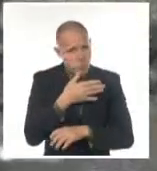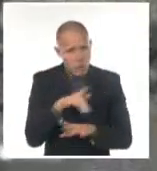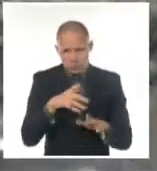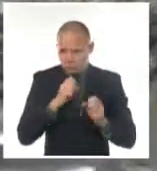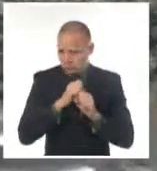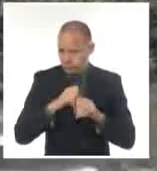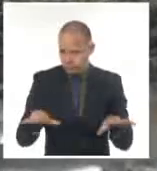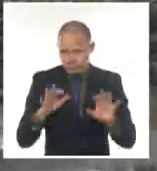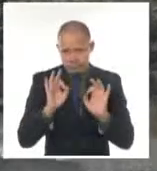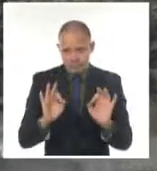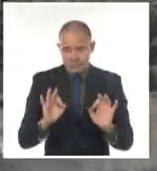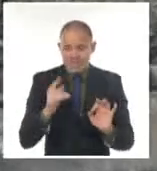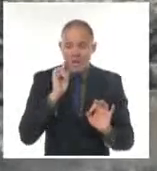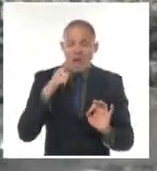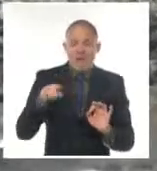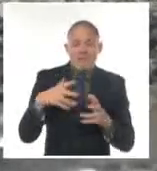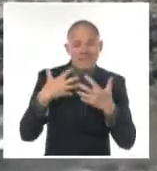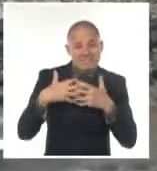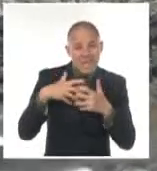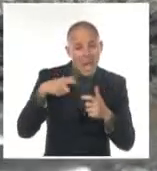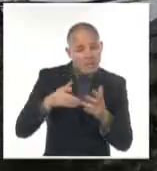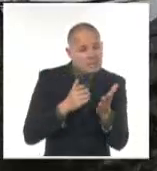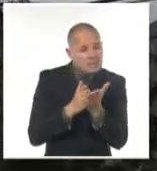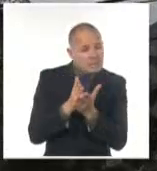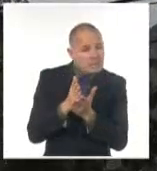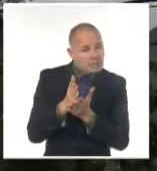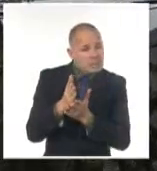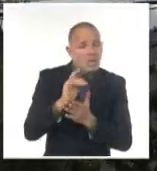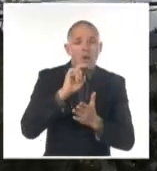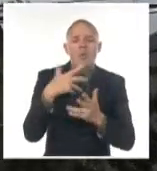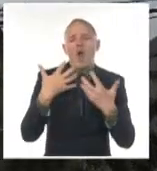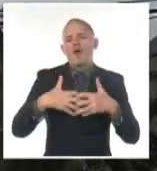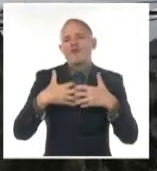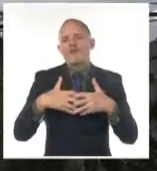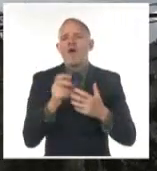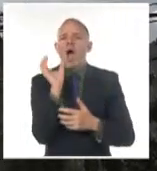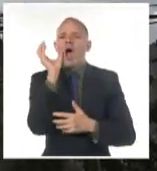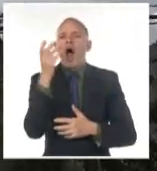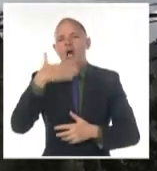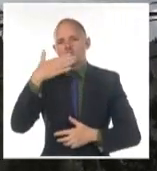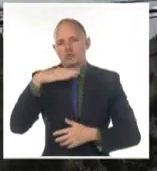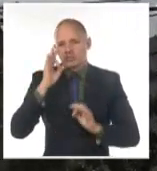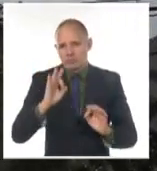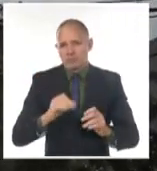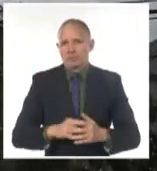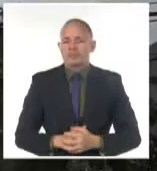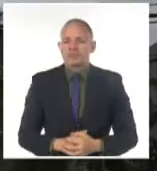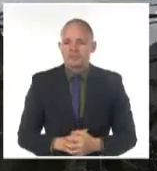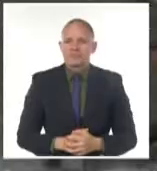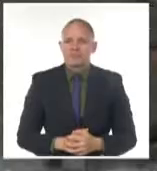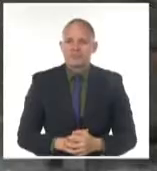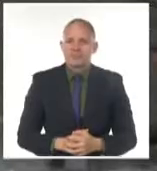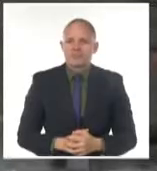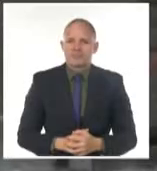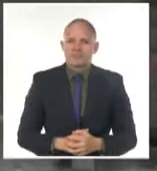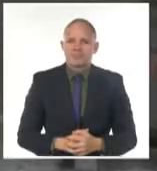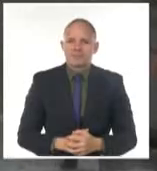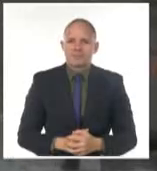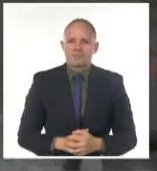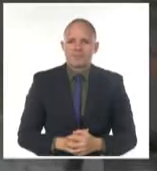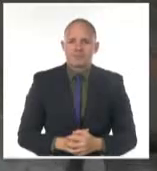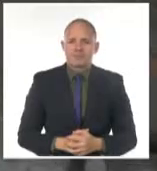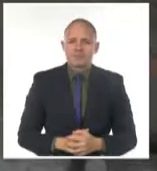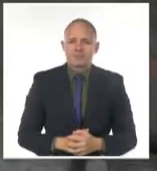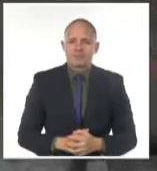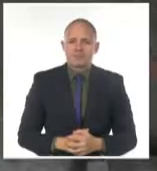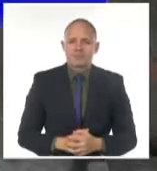esta industria, históricamente líder en la producción azucarera en el centro del país. Nos faltan algunos recursos